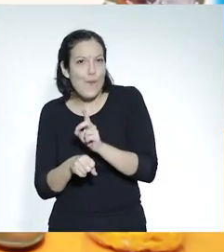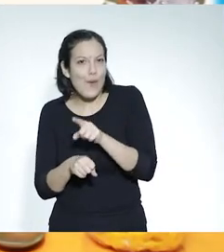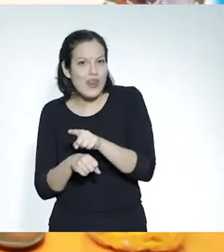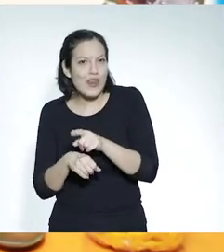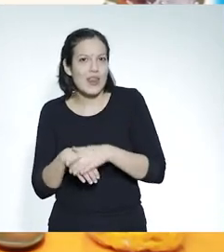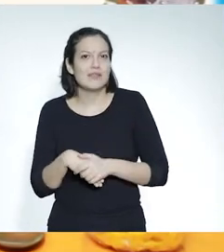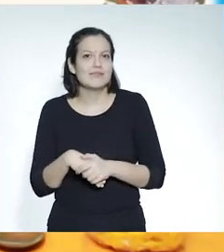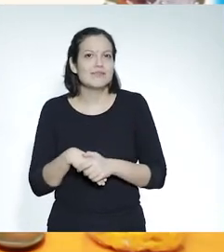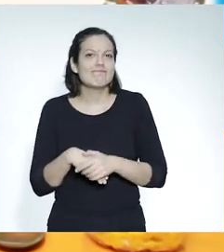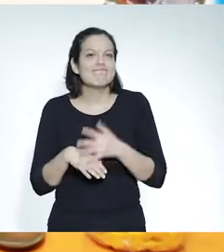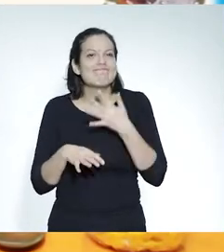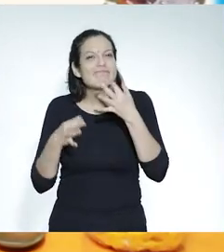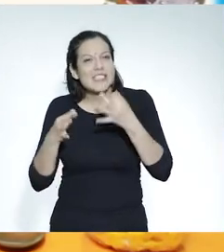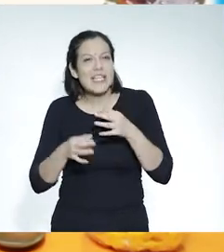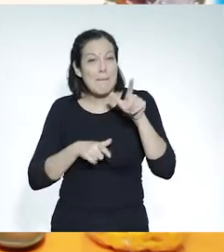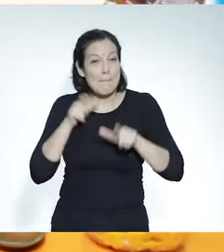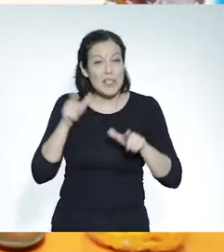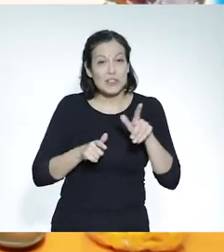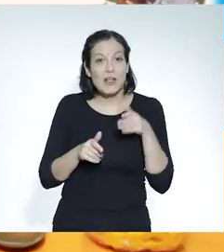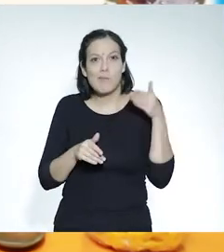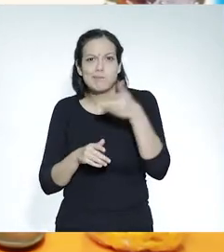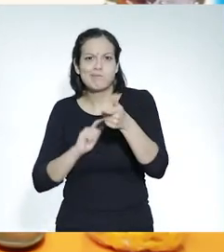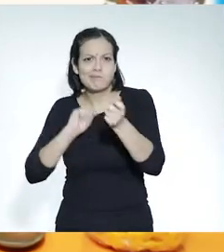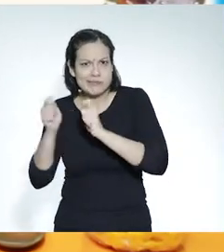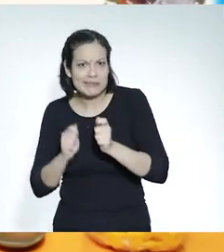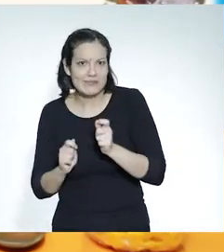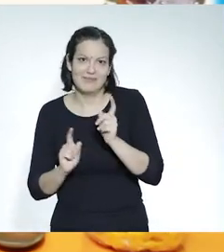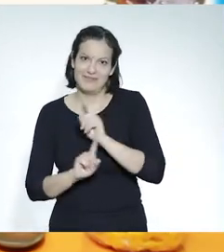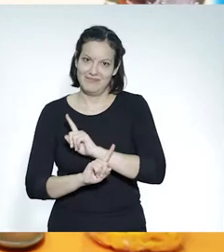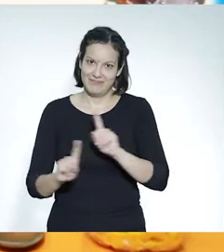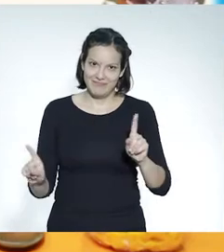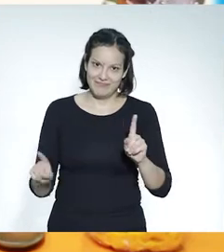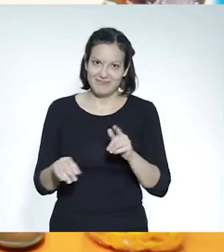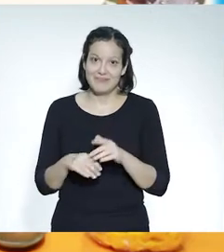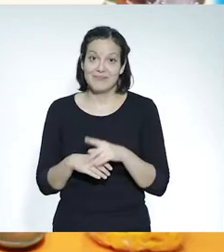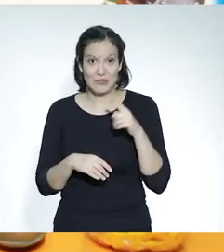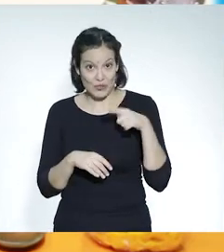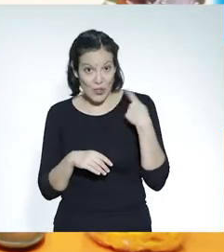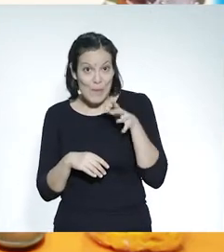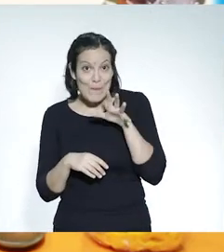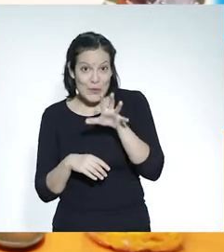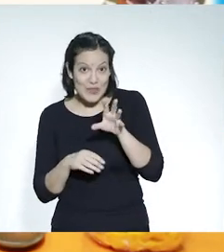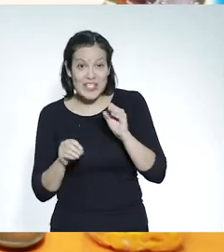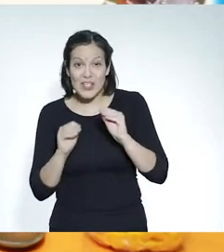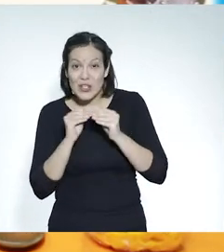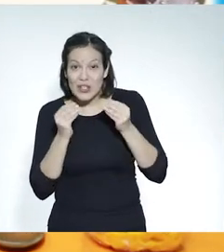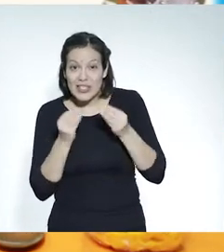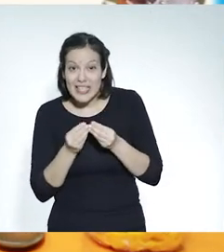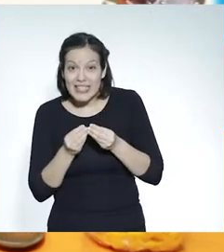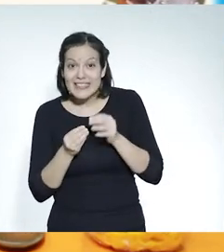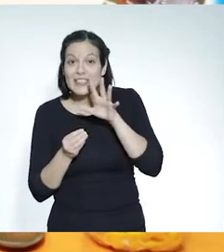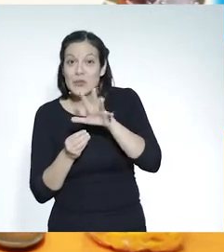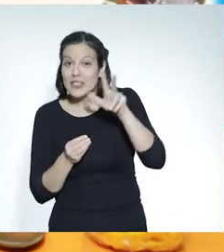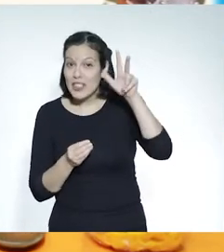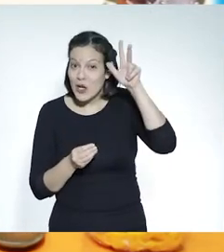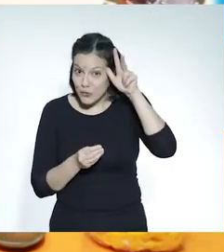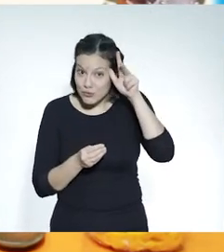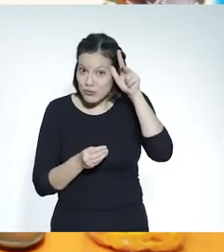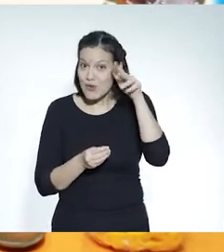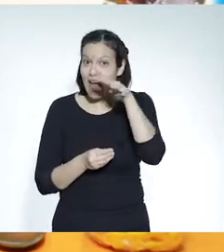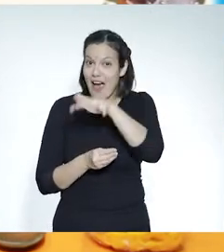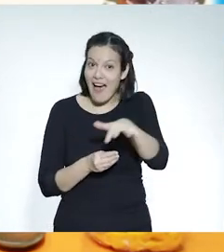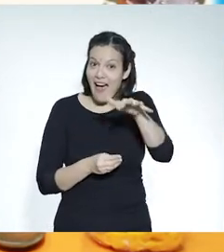y en realidad se limita a la intervención humana. Nosotros en nuestra provincia contamos con